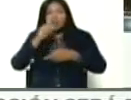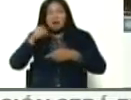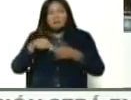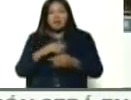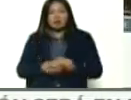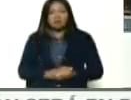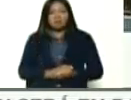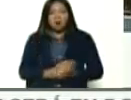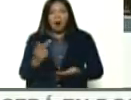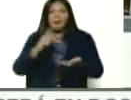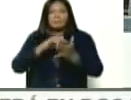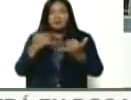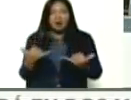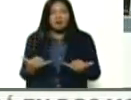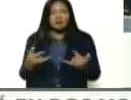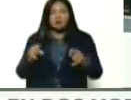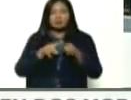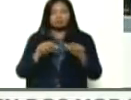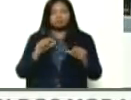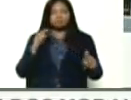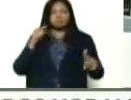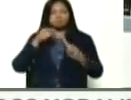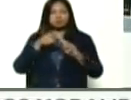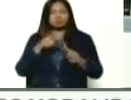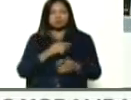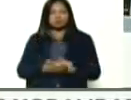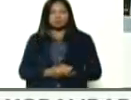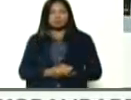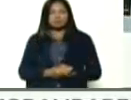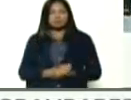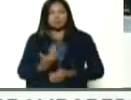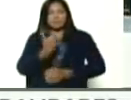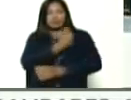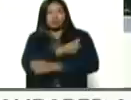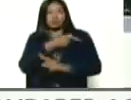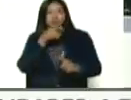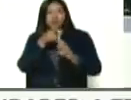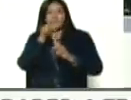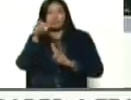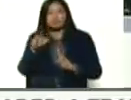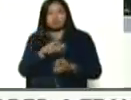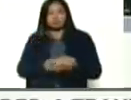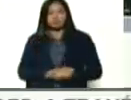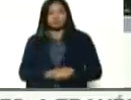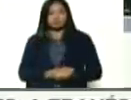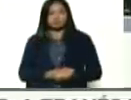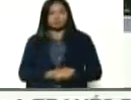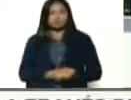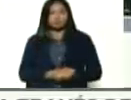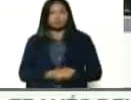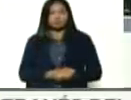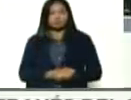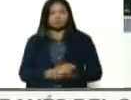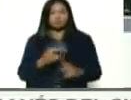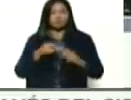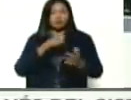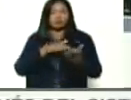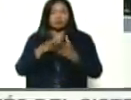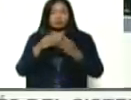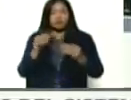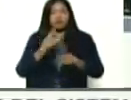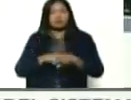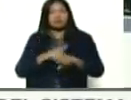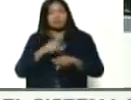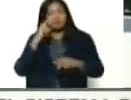llegue la vacuna y vaya directo al vacunado a la vacuna da vamos a garantizarlo en tiempo